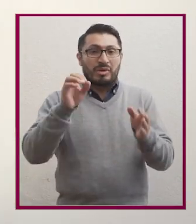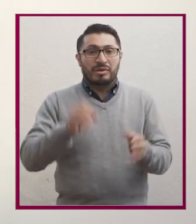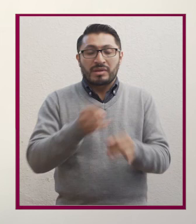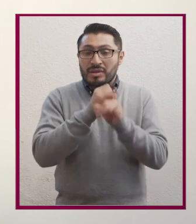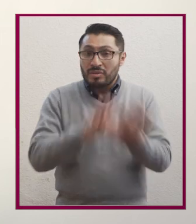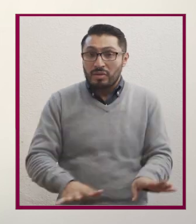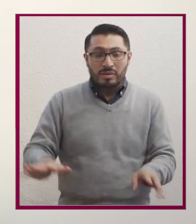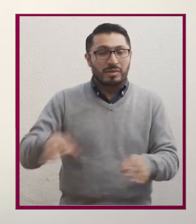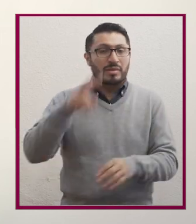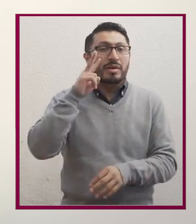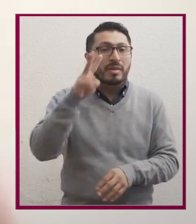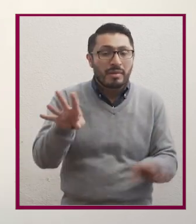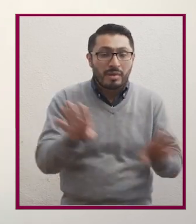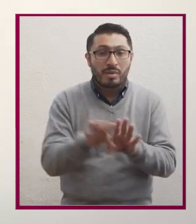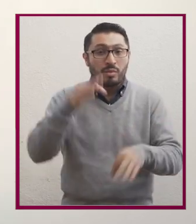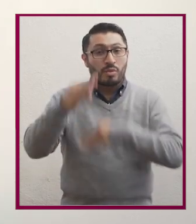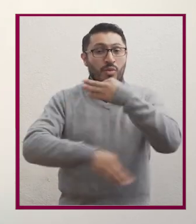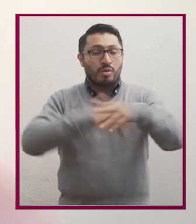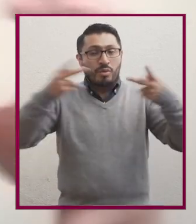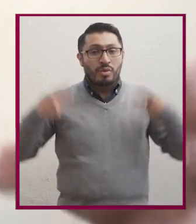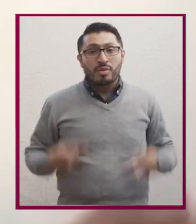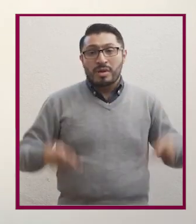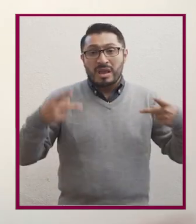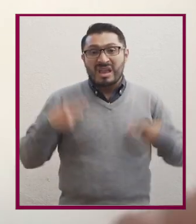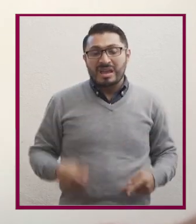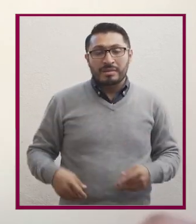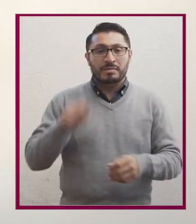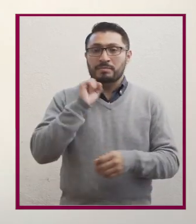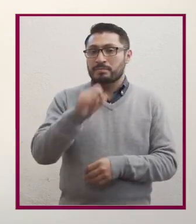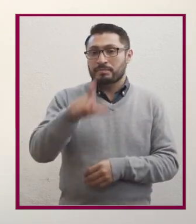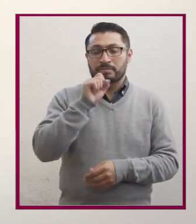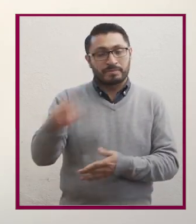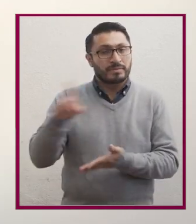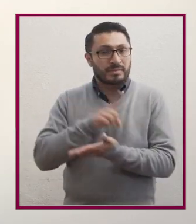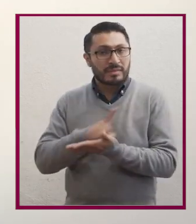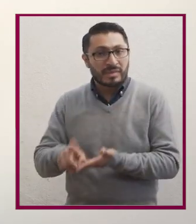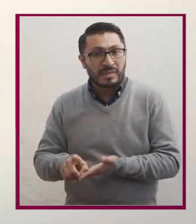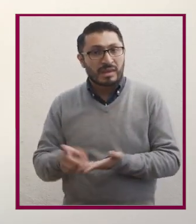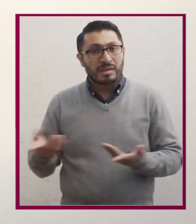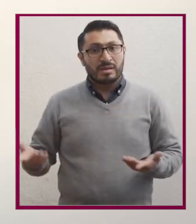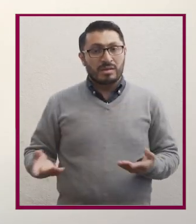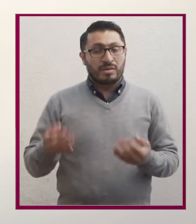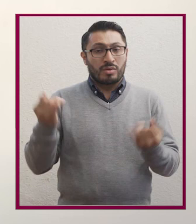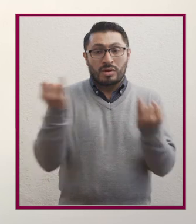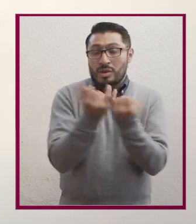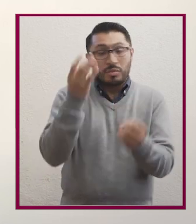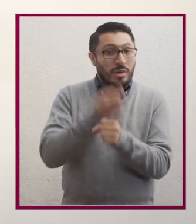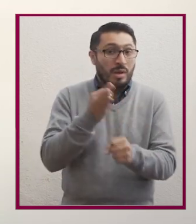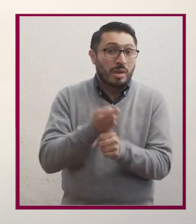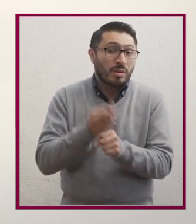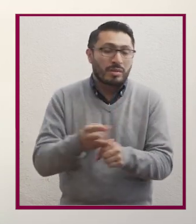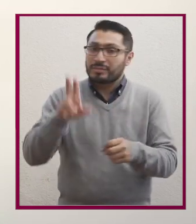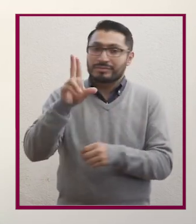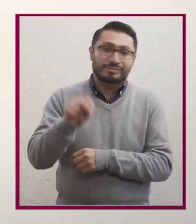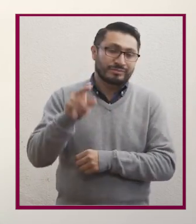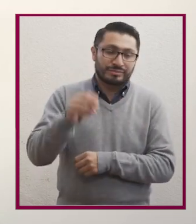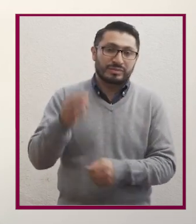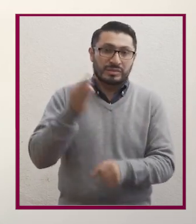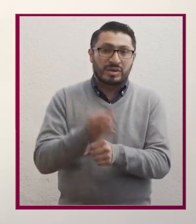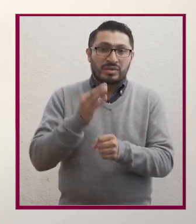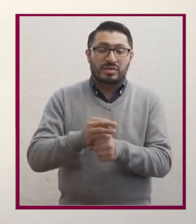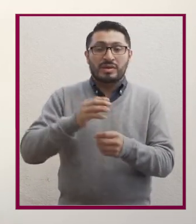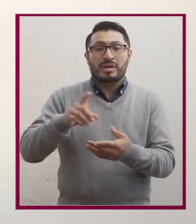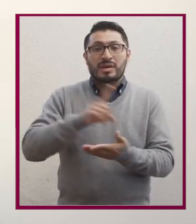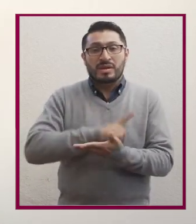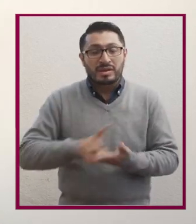permita ver que no todos los seres humanos gozaban de los mismos derechos como en la actualidad que gozamos de un sistema universal